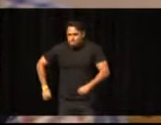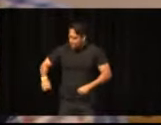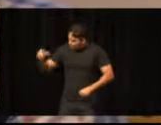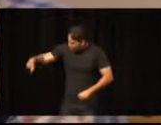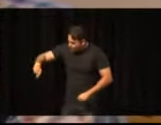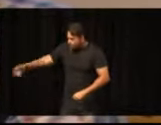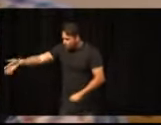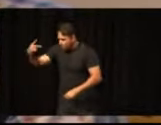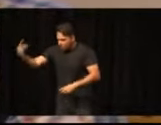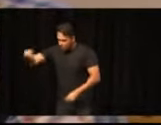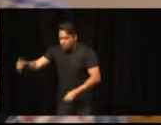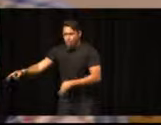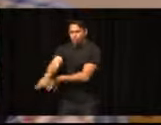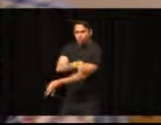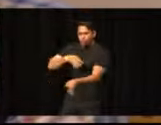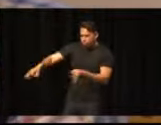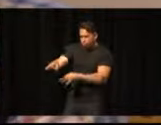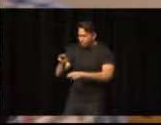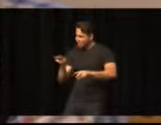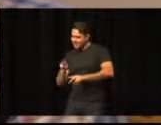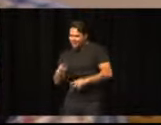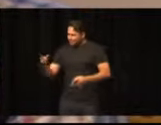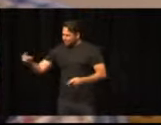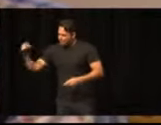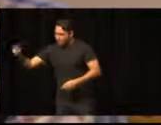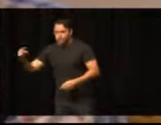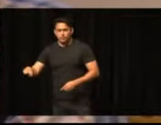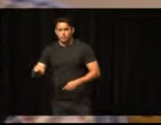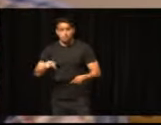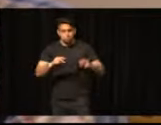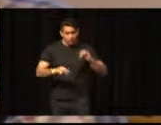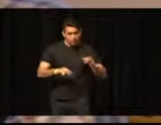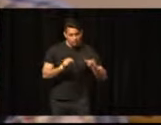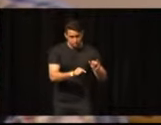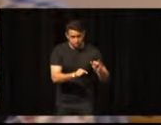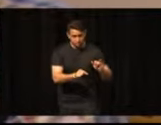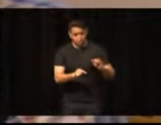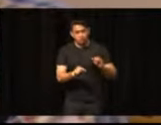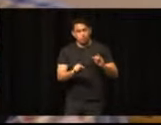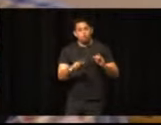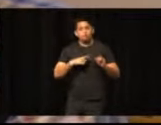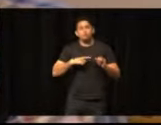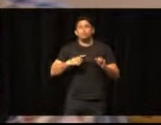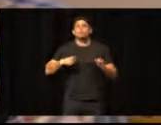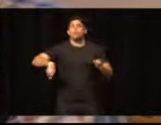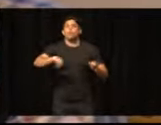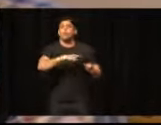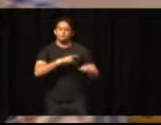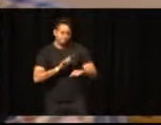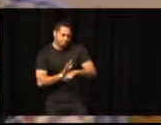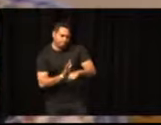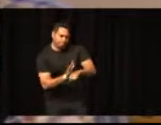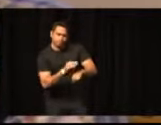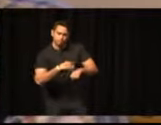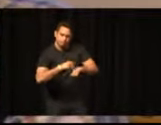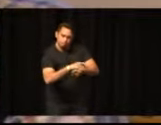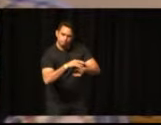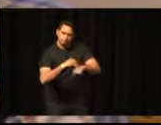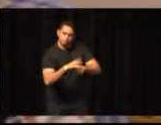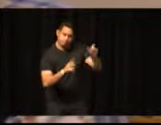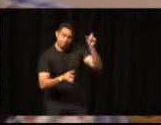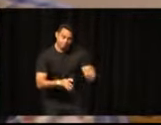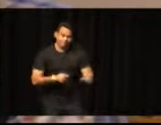jugar, a participar en un evento, y trabajamos efectivamente definitivamente en la formación y